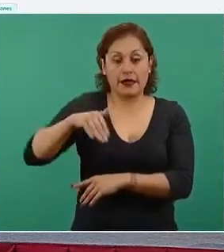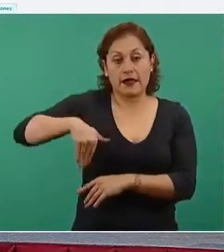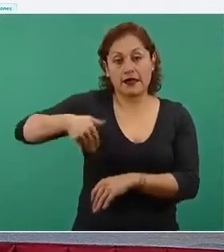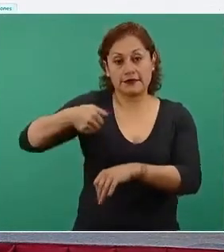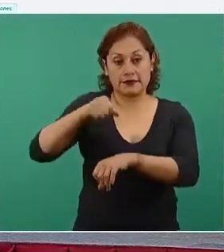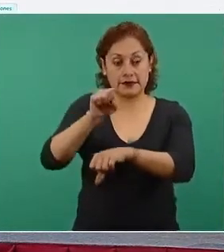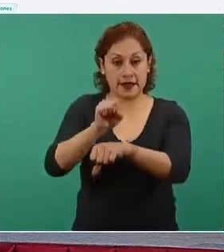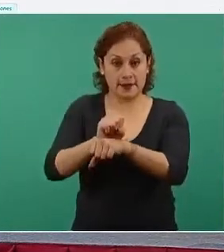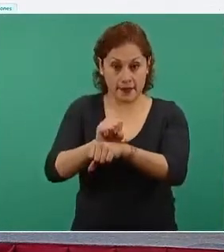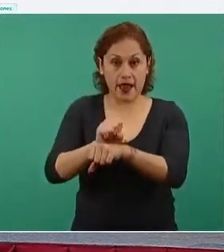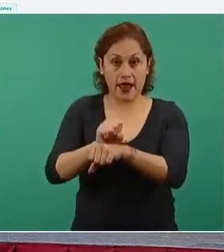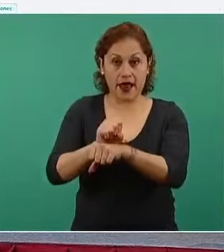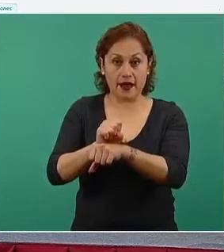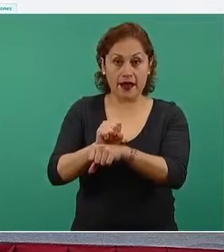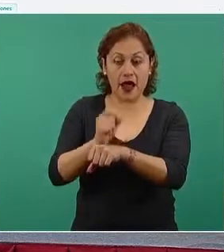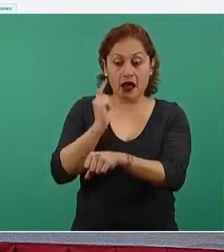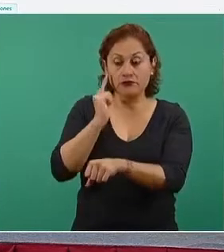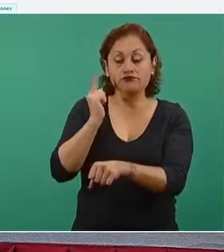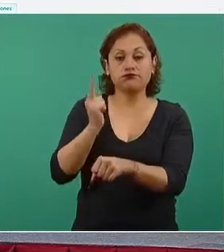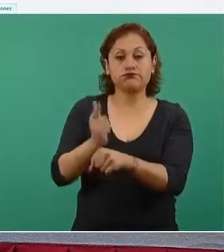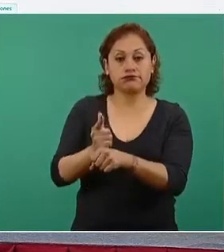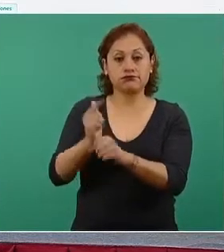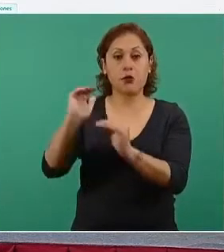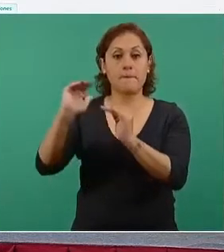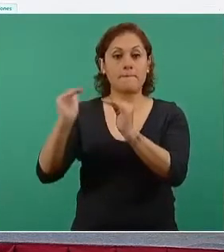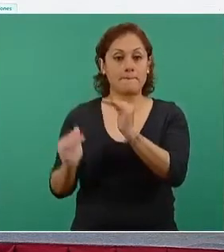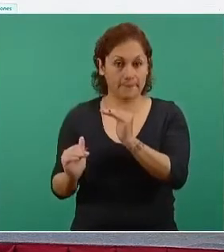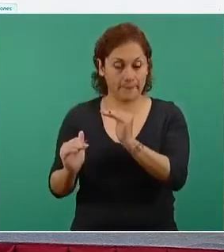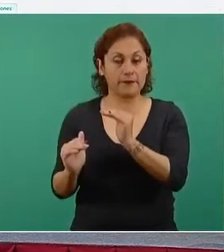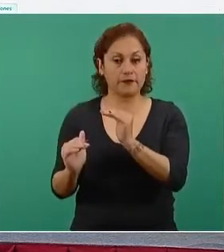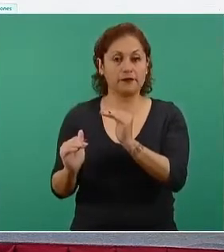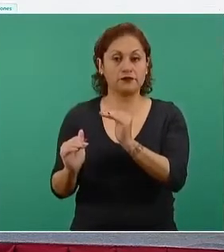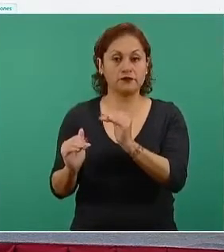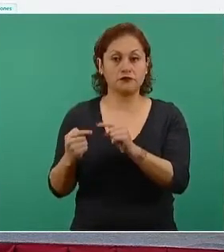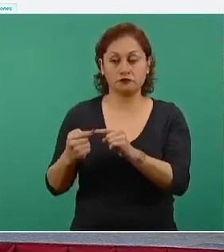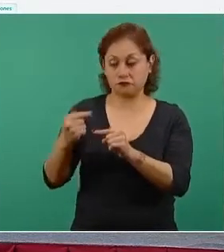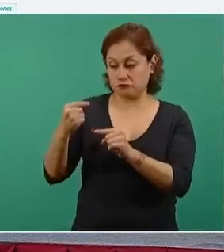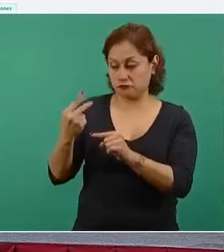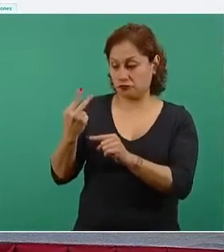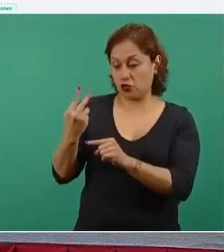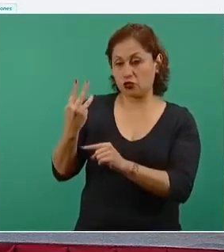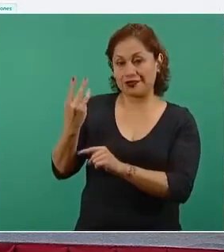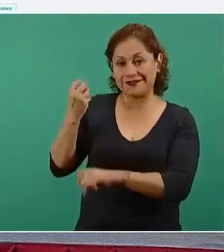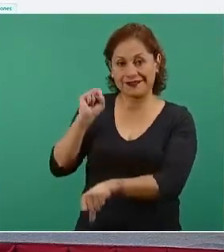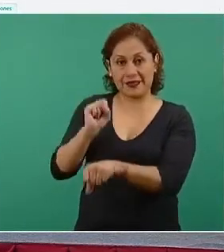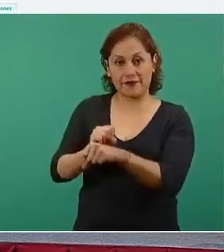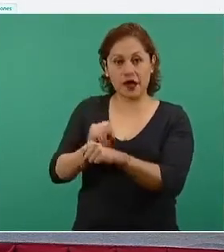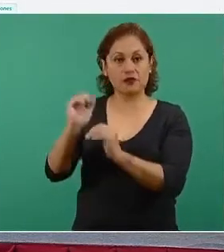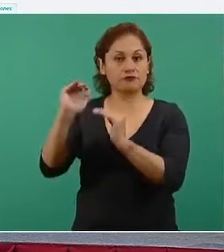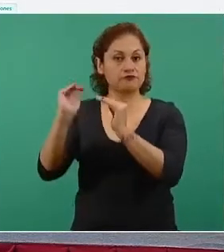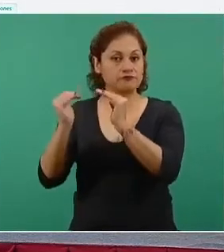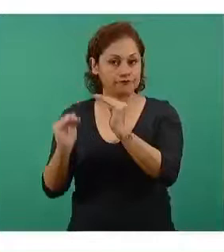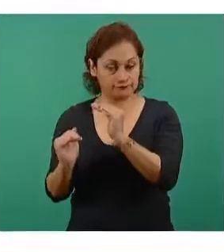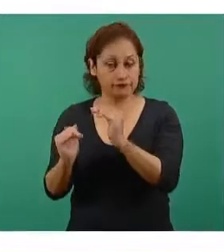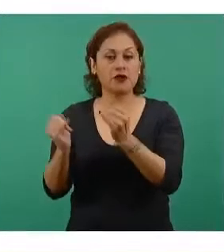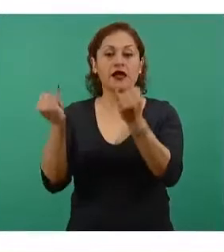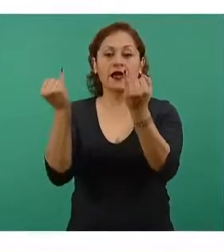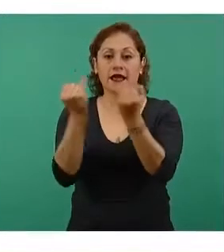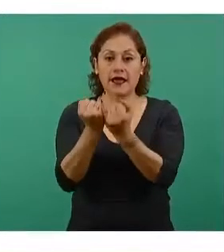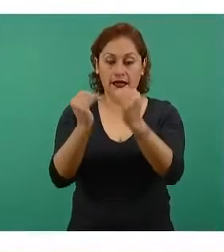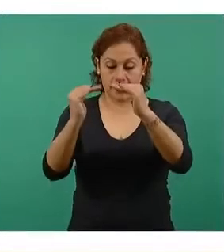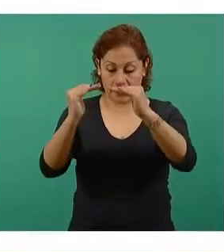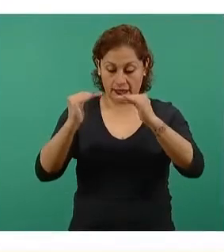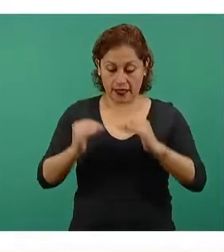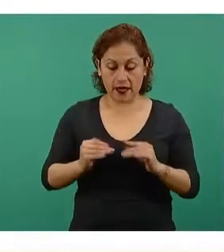ha identificado un descenso. En las últimas 2-3 semanas también, si observamos la barra inferior que corresponde a